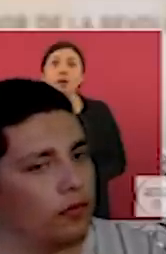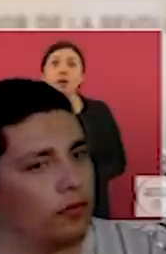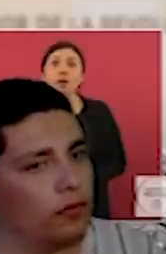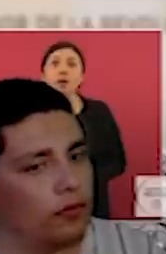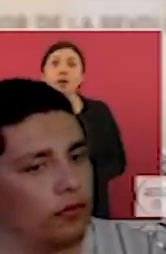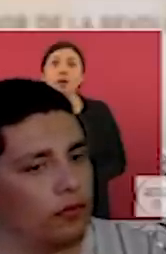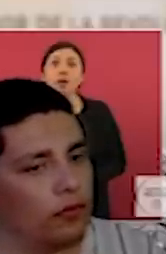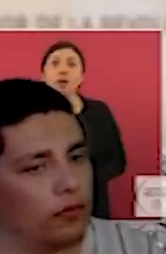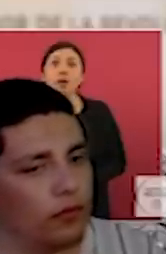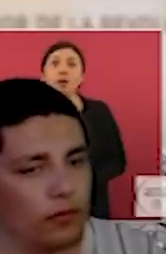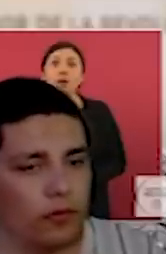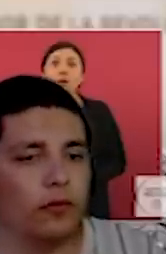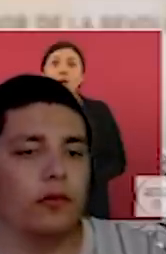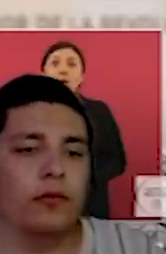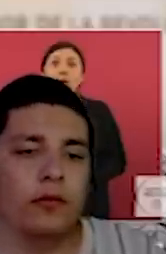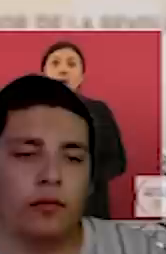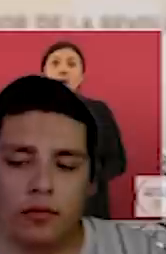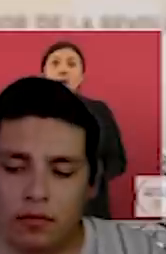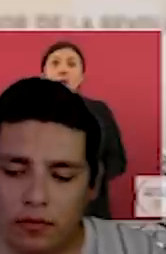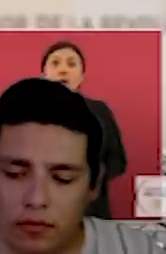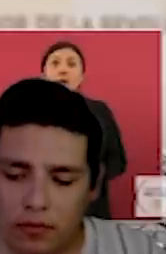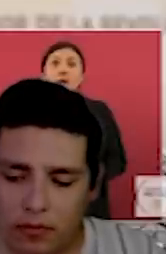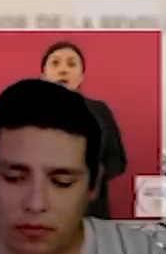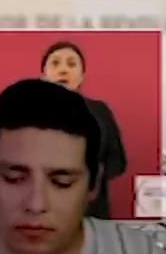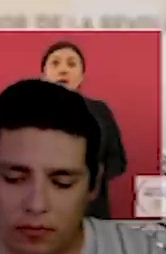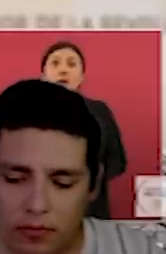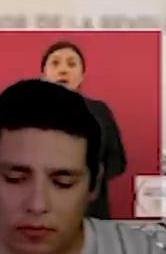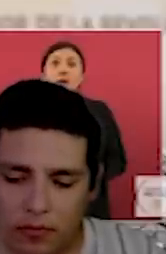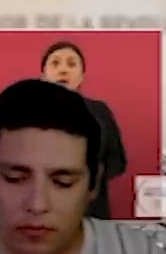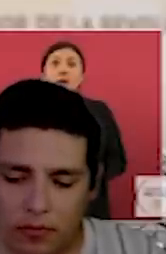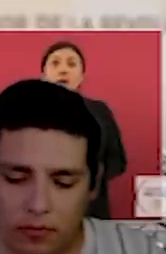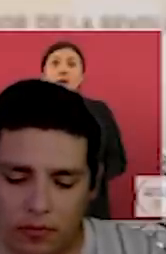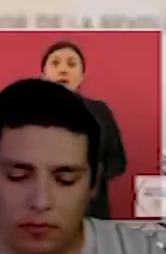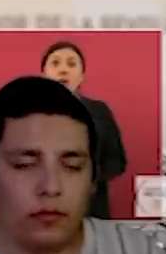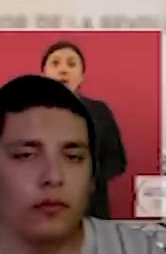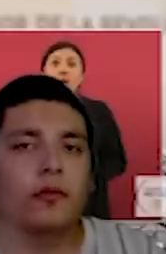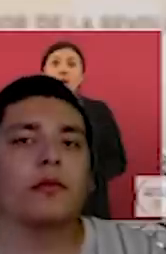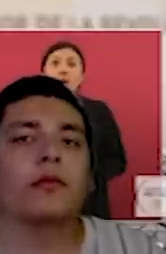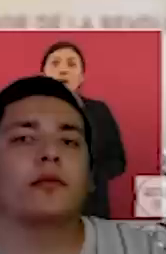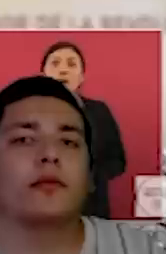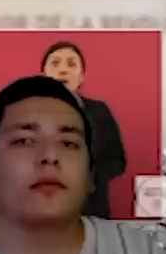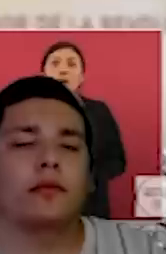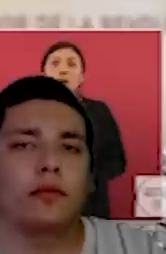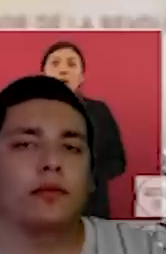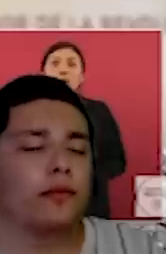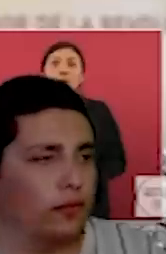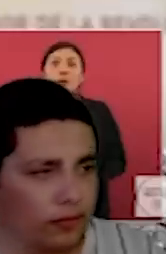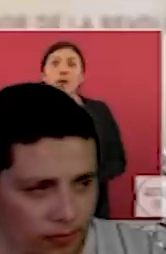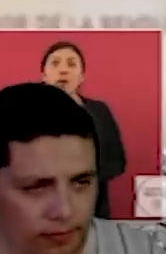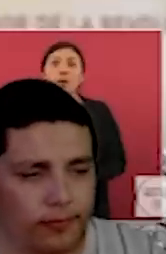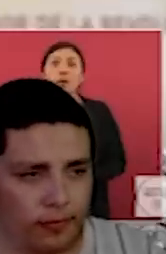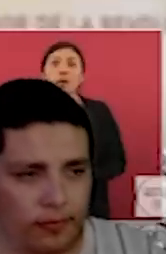han visto envueltos esos partidos. Por lo tanto, en esos estados, pues era como es lo